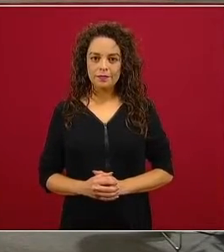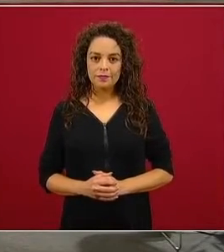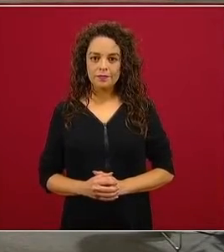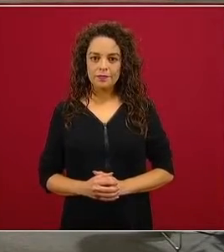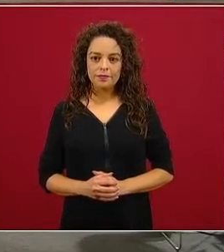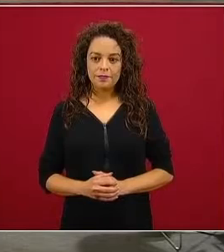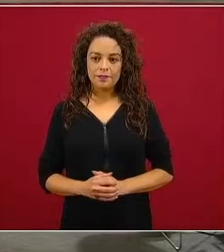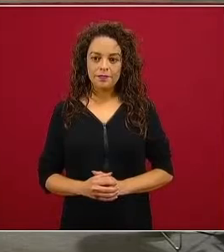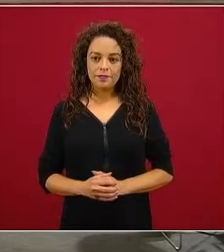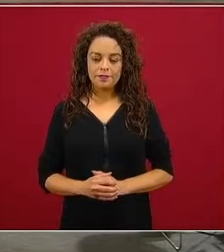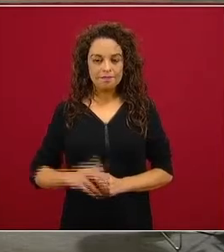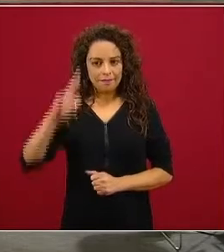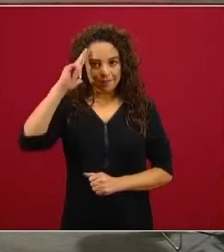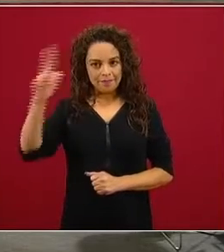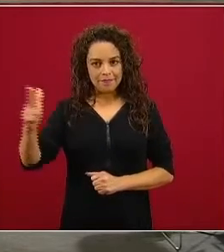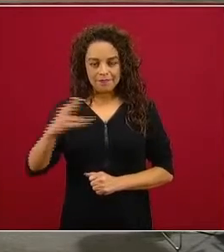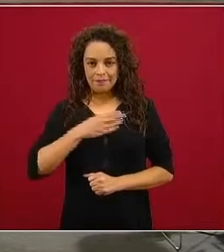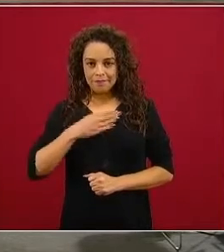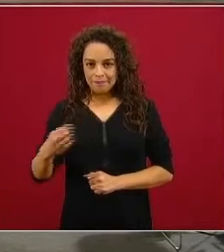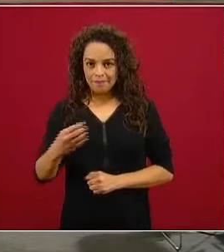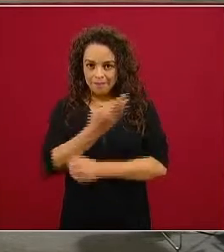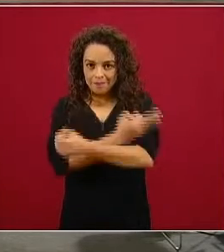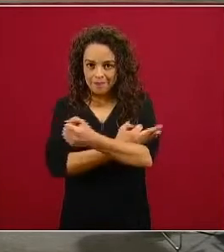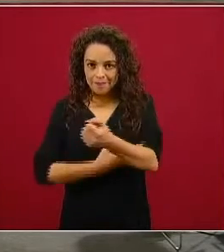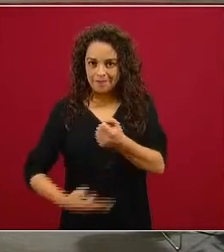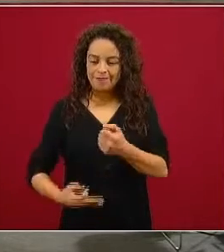Hola, muy buenas tardes.